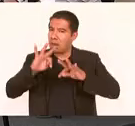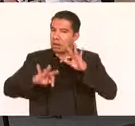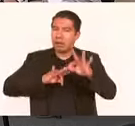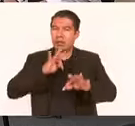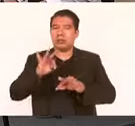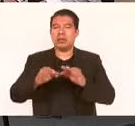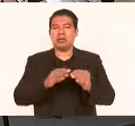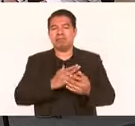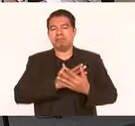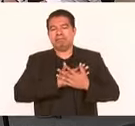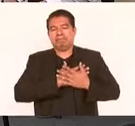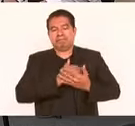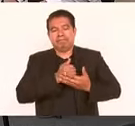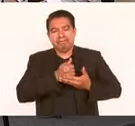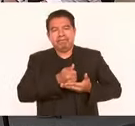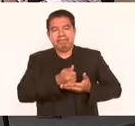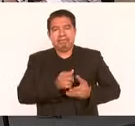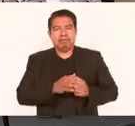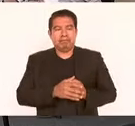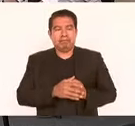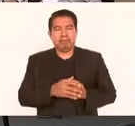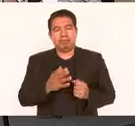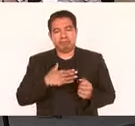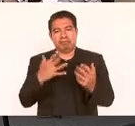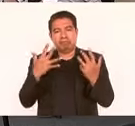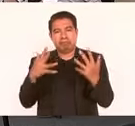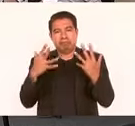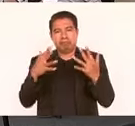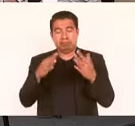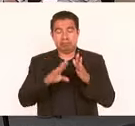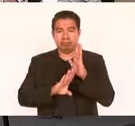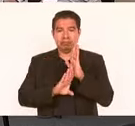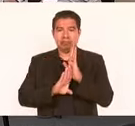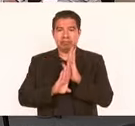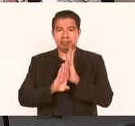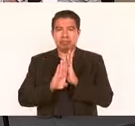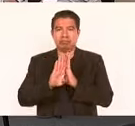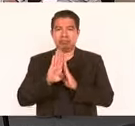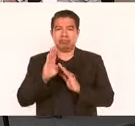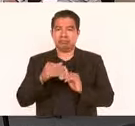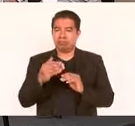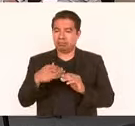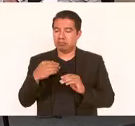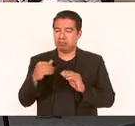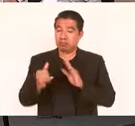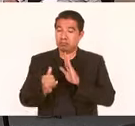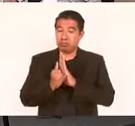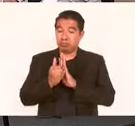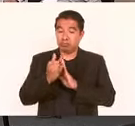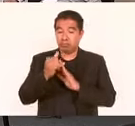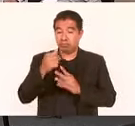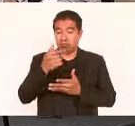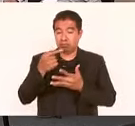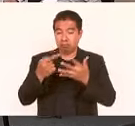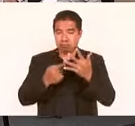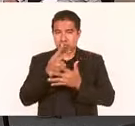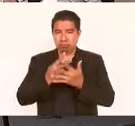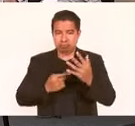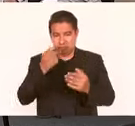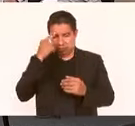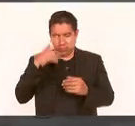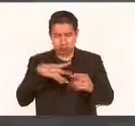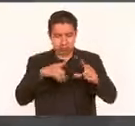prójimo. Celebro también que estemos avanzando en el programa de reconstrucción